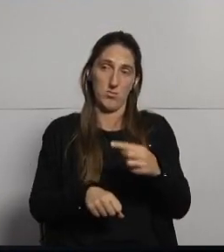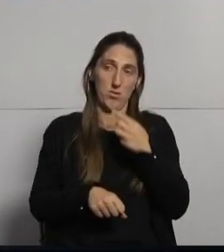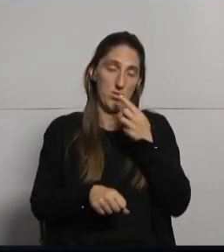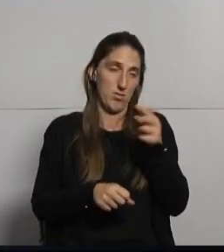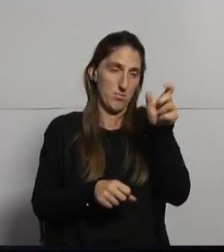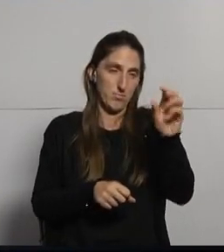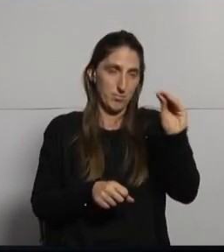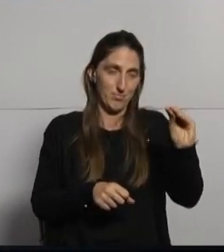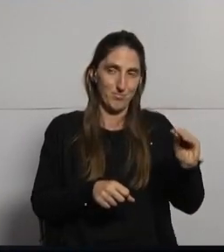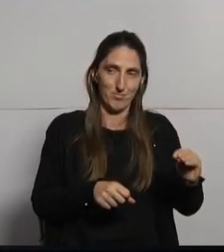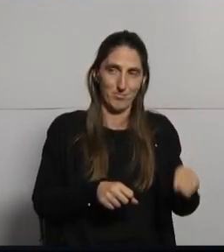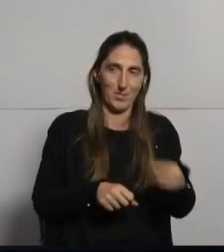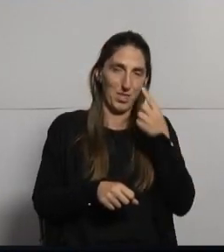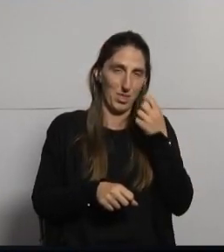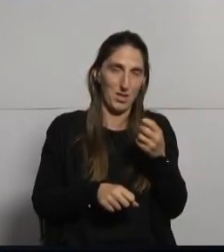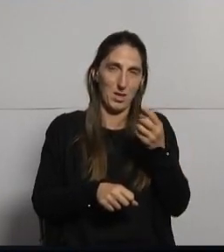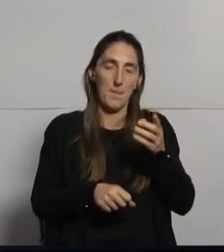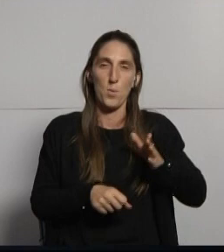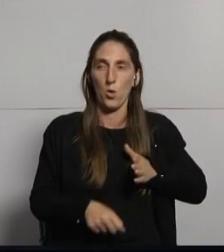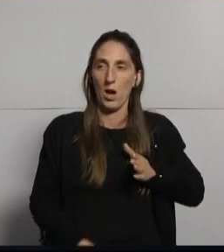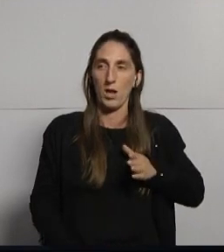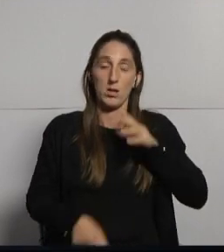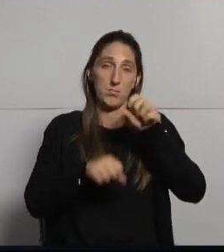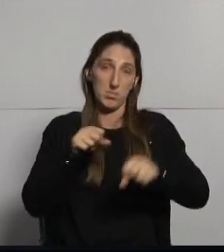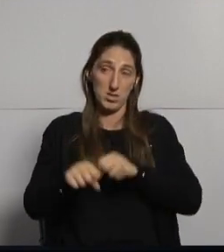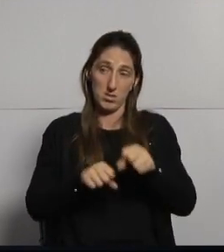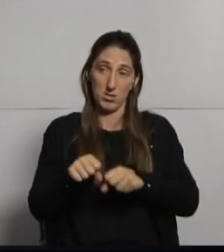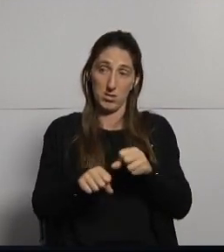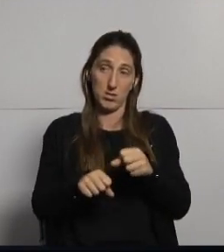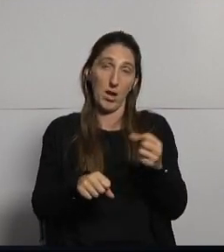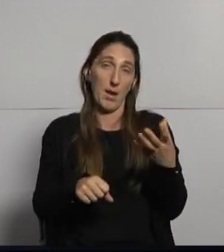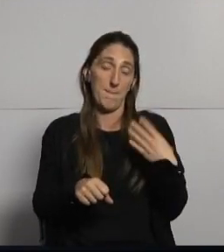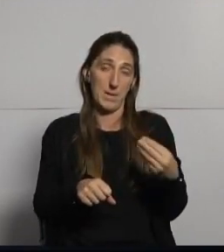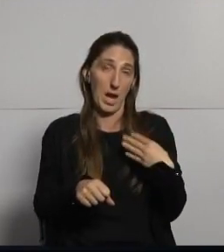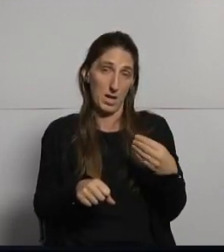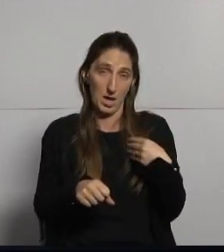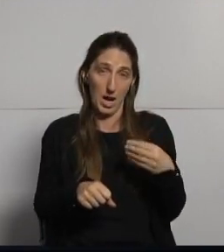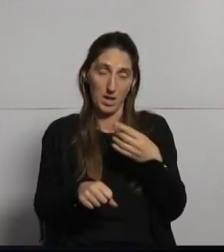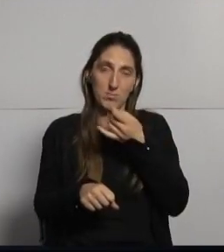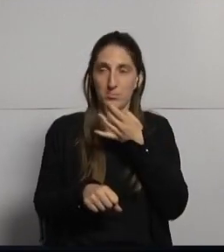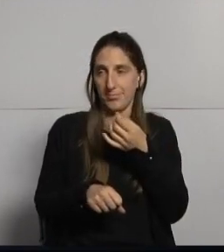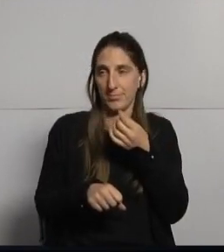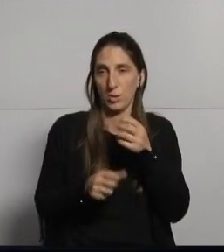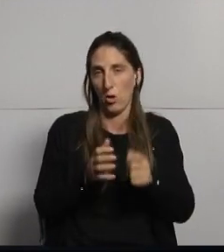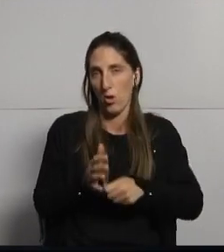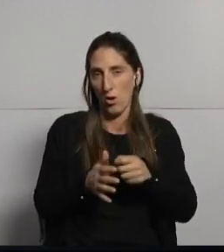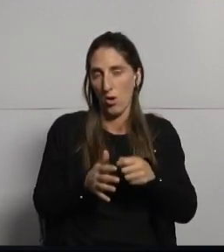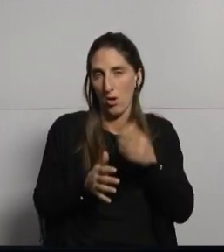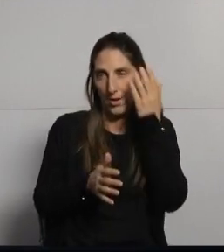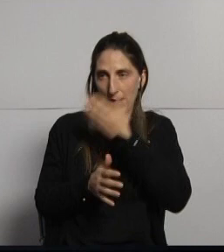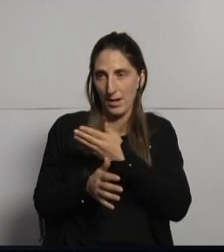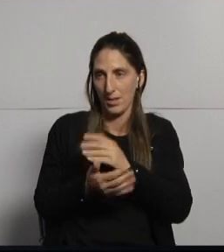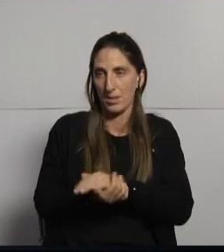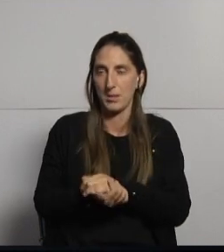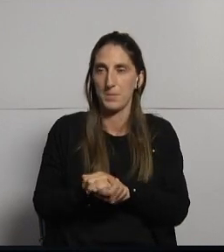en el video, le dije que quería identificar una mujer en bicicleta que esté vestida de blanco y tenga blanco-negro y que vaya a 30 millas, en este caso está en